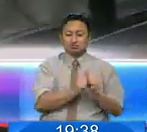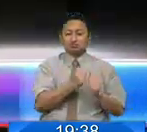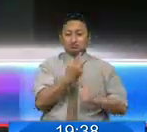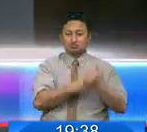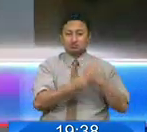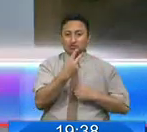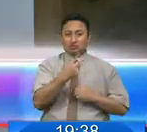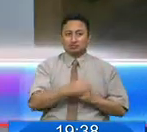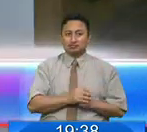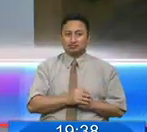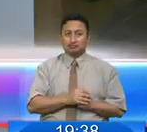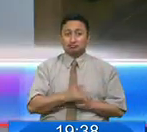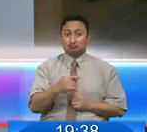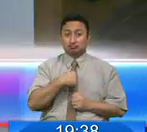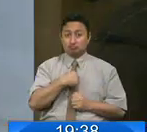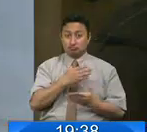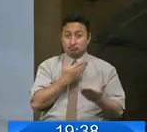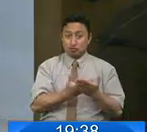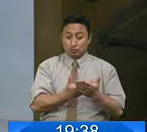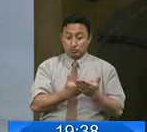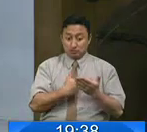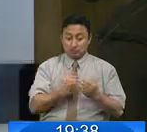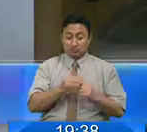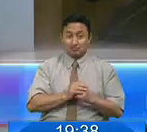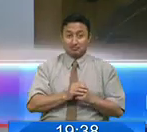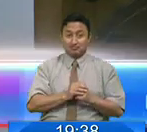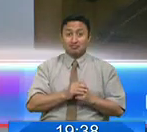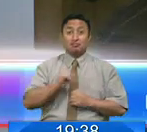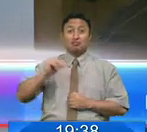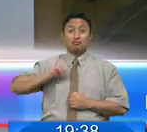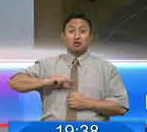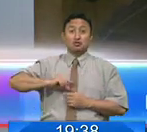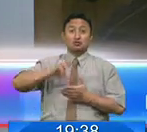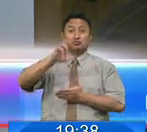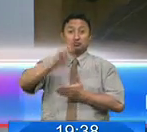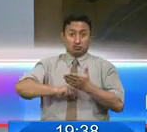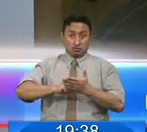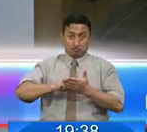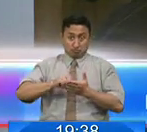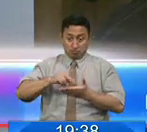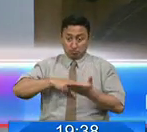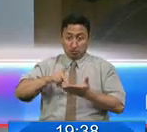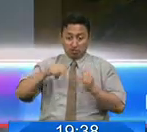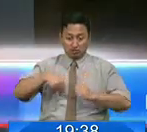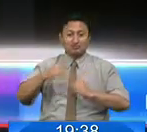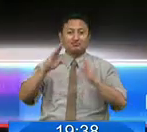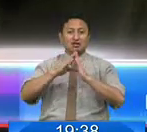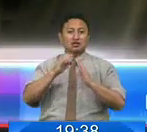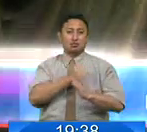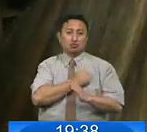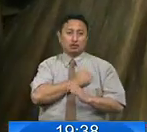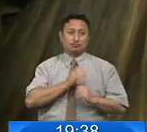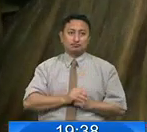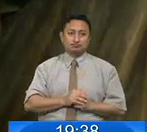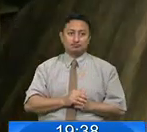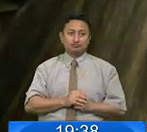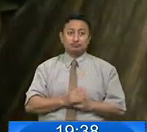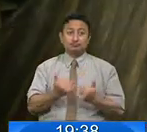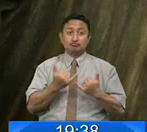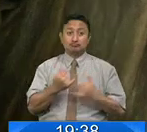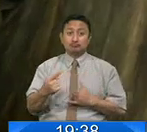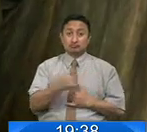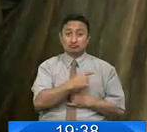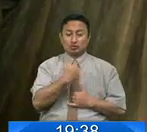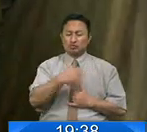hijos yo estoy proponiendo que tengo la mitad de mi sueldo que destinó a este riendo para tener una casa propia al palpar la dura